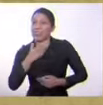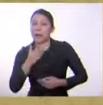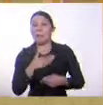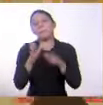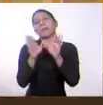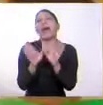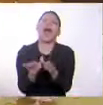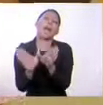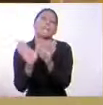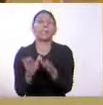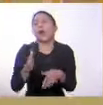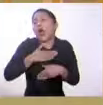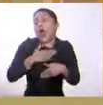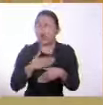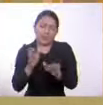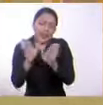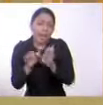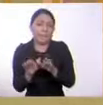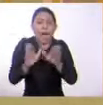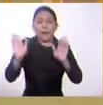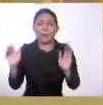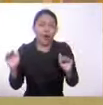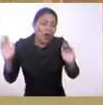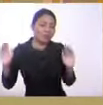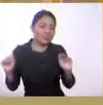Mariposa, soy mariposa.